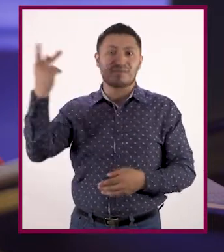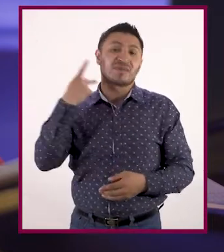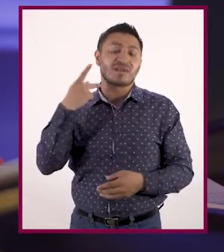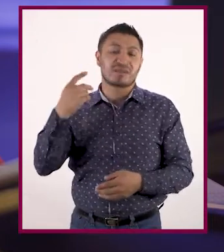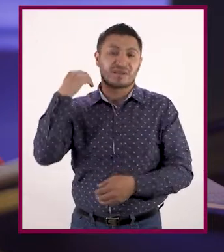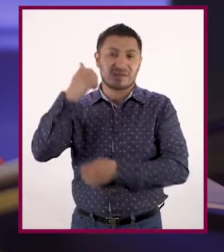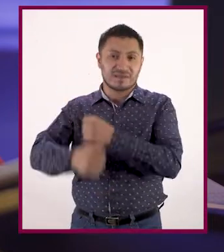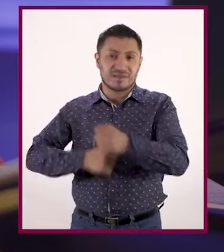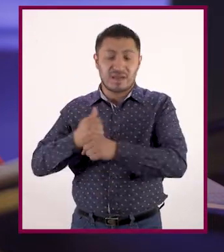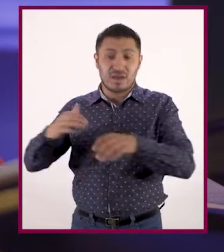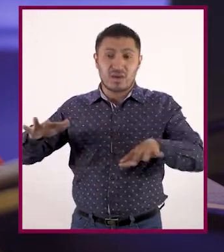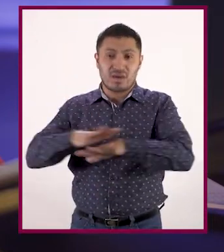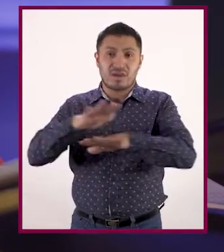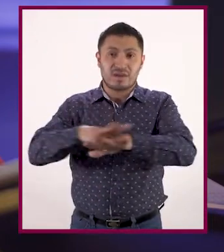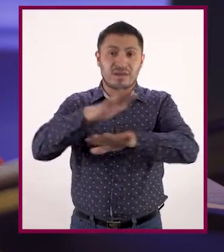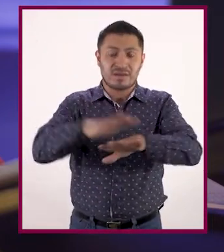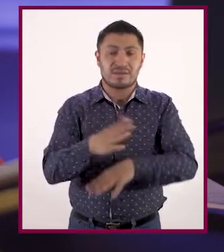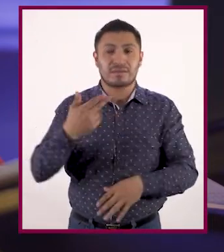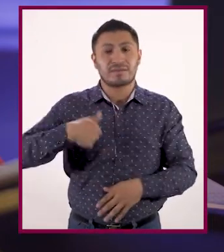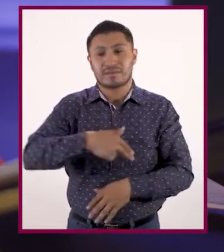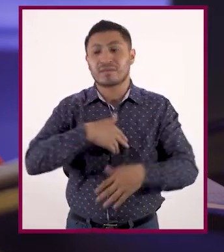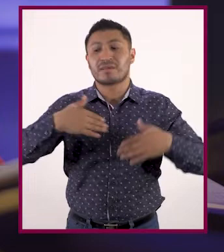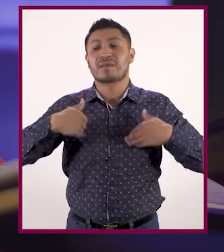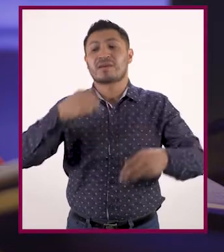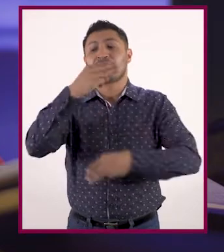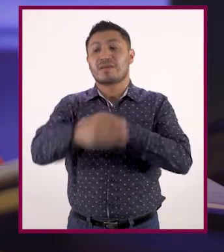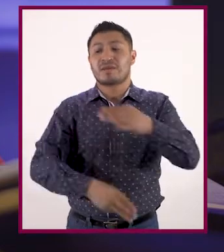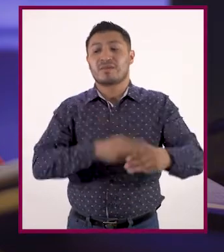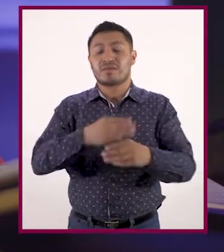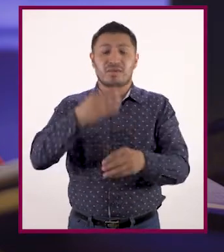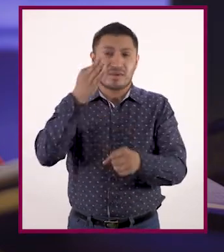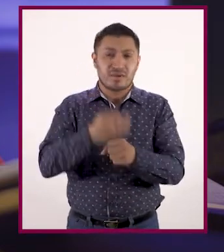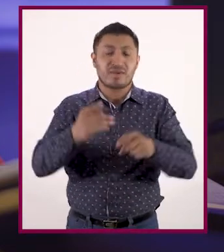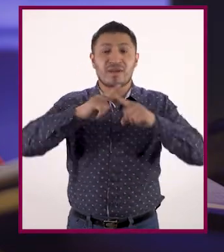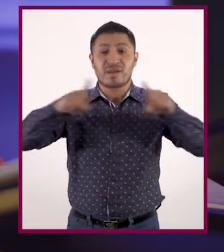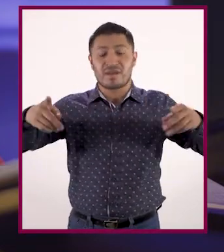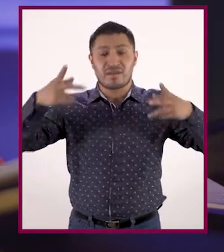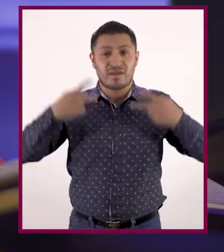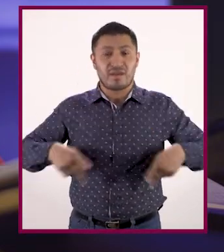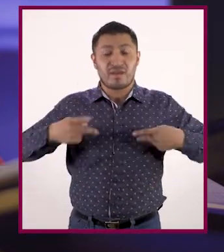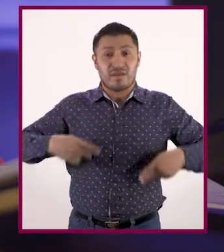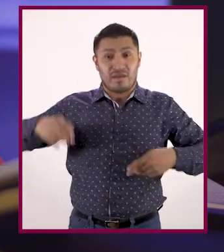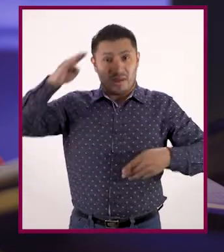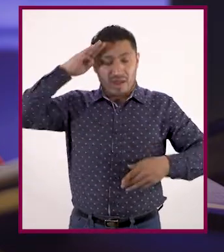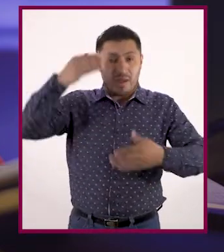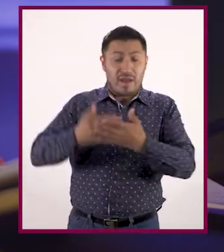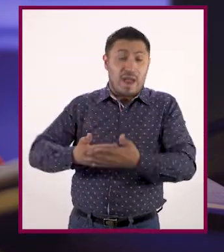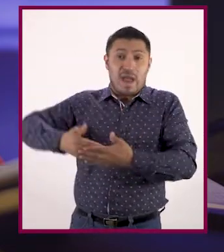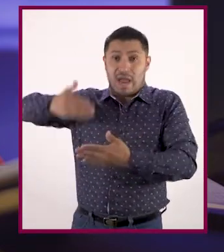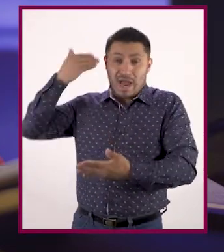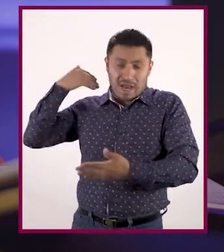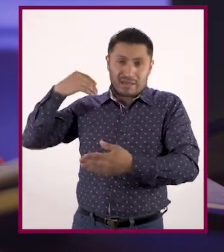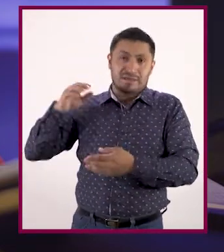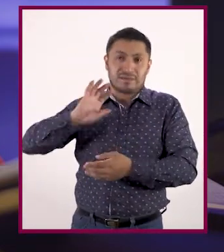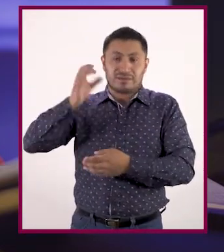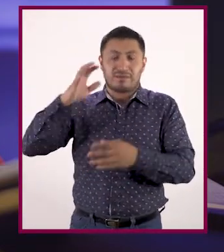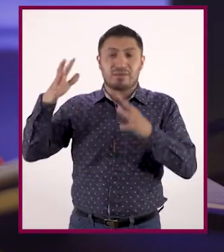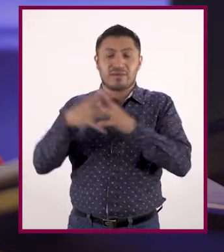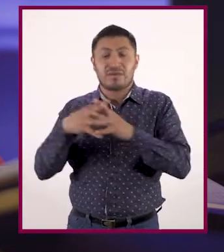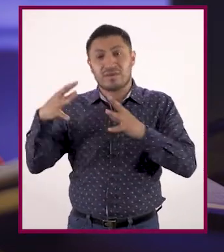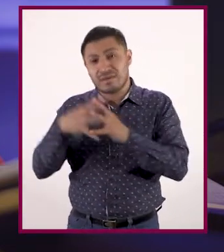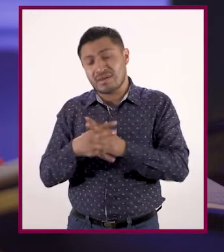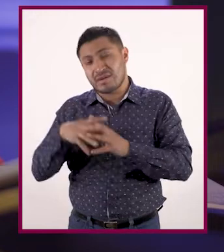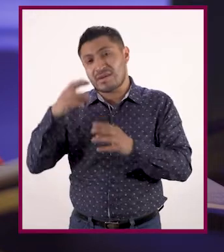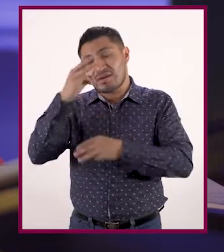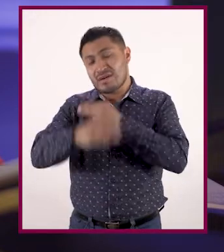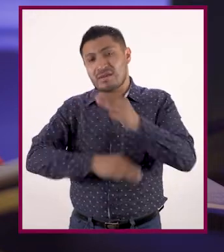través de los años nuestra forma de ver y entender el mundo actualmente es muy diferente al que una persona tenía digamos en la época posterior a la segunda guerra mundial